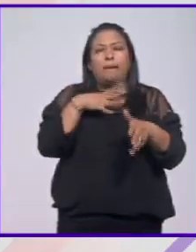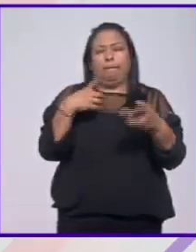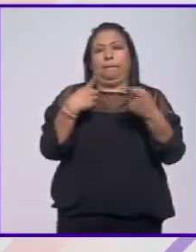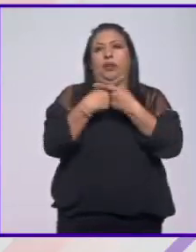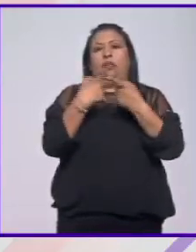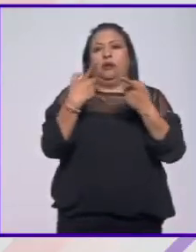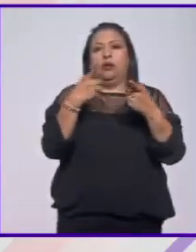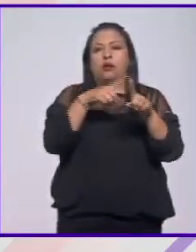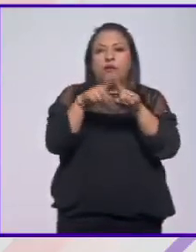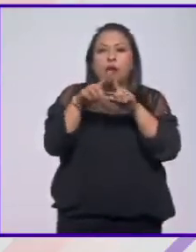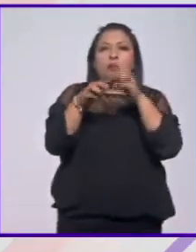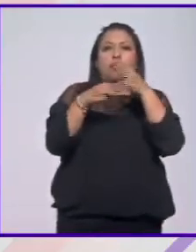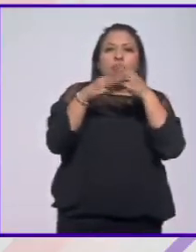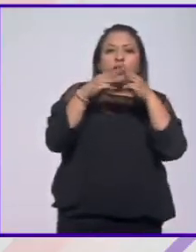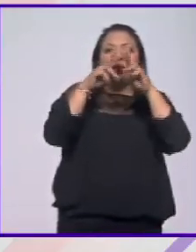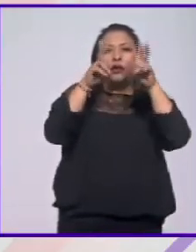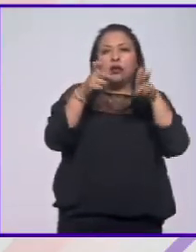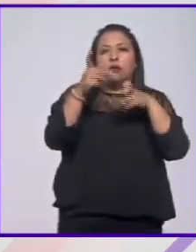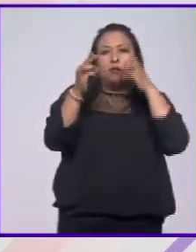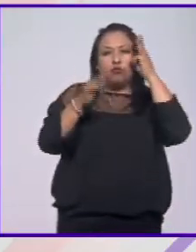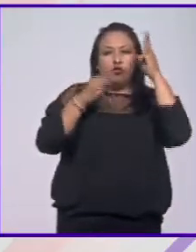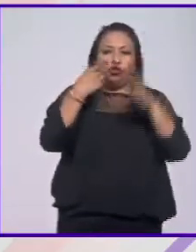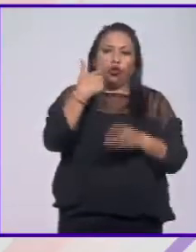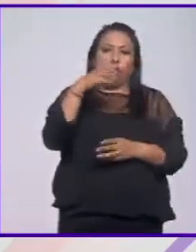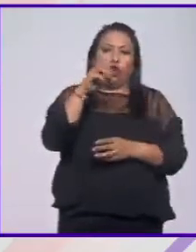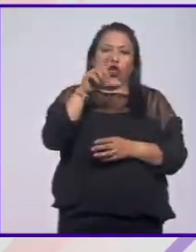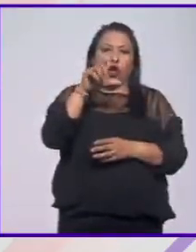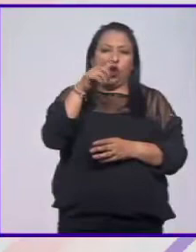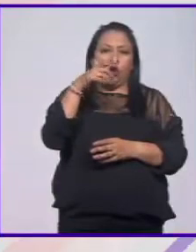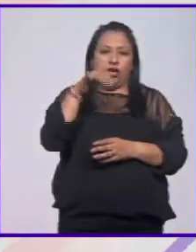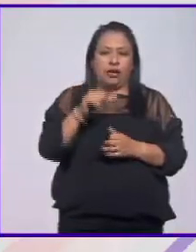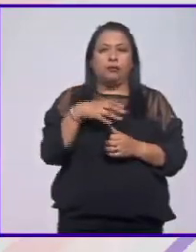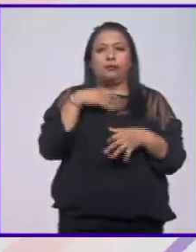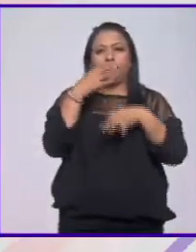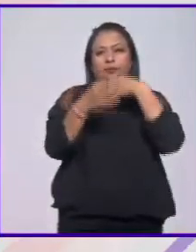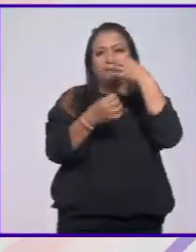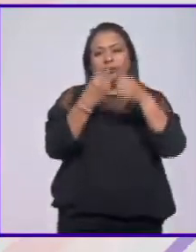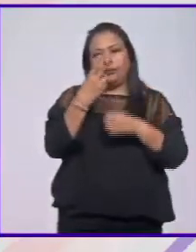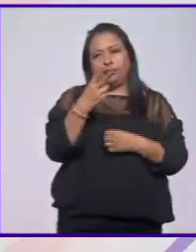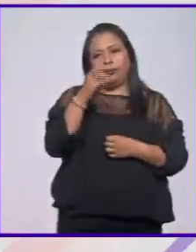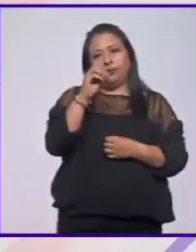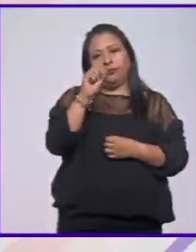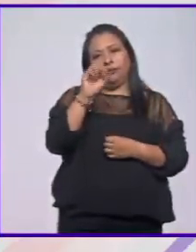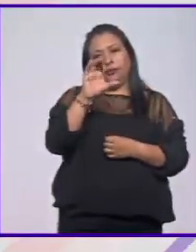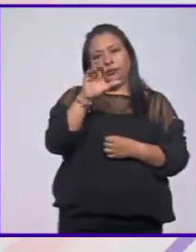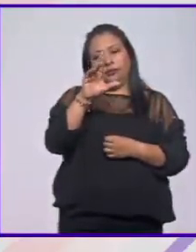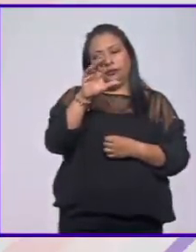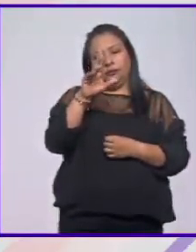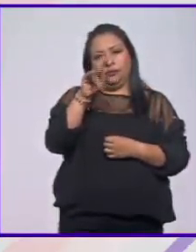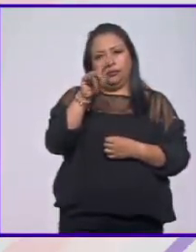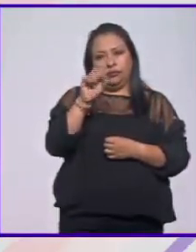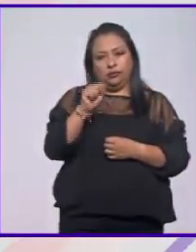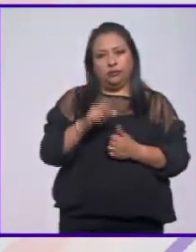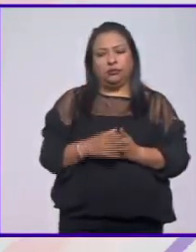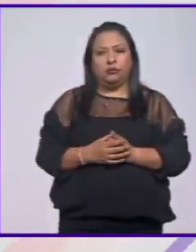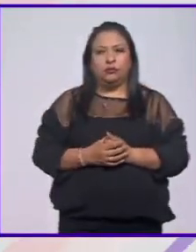los materiales y temáticas del Museo de Geología. Noticias 22, Óscar Cortés.